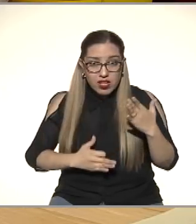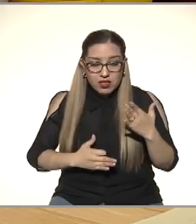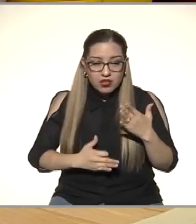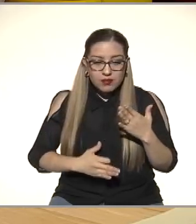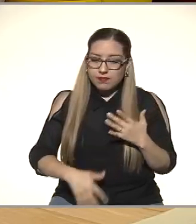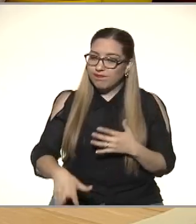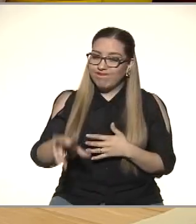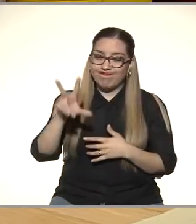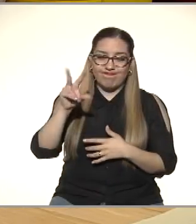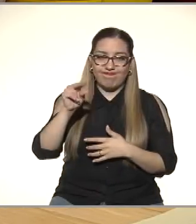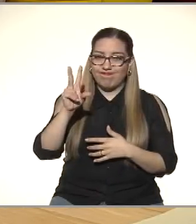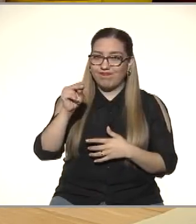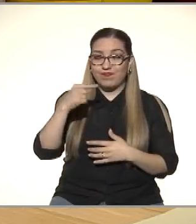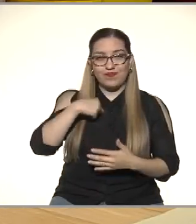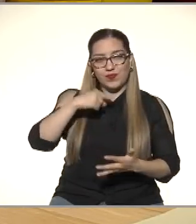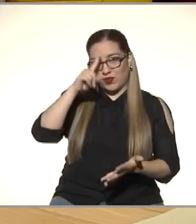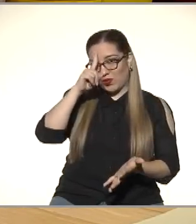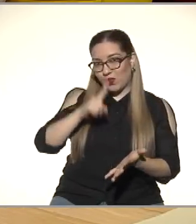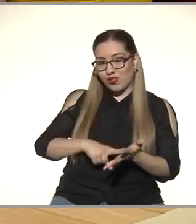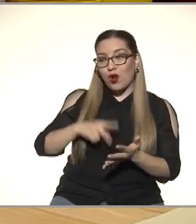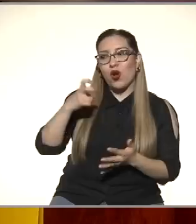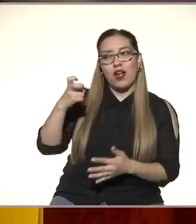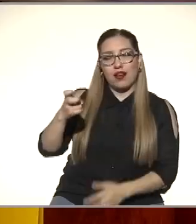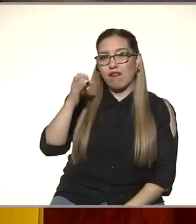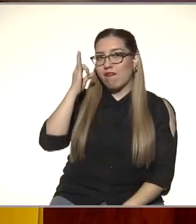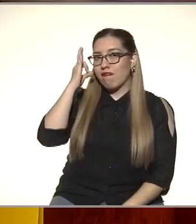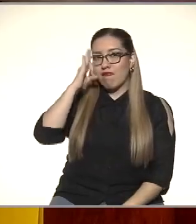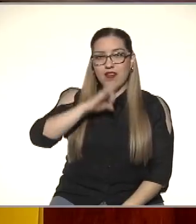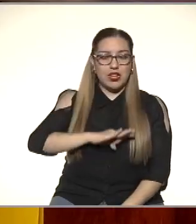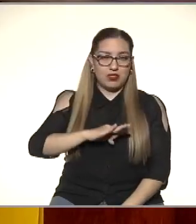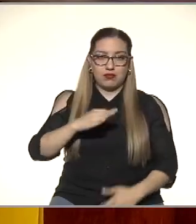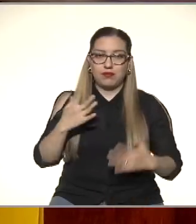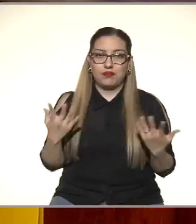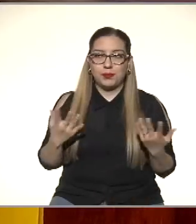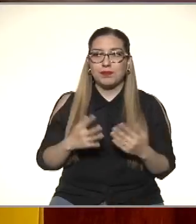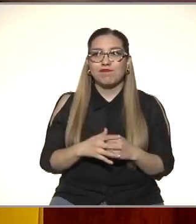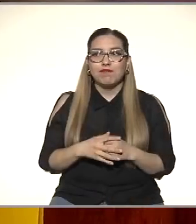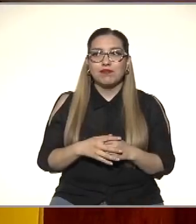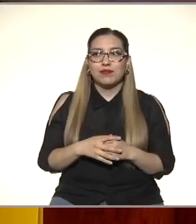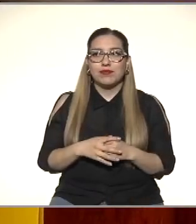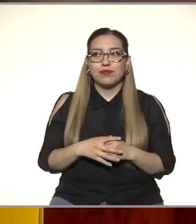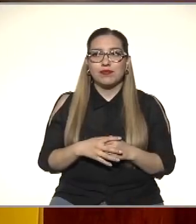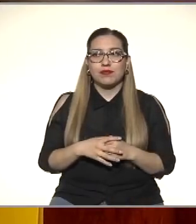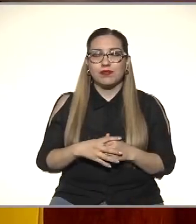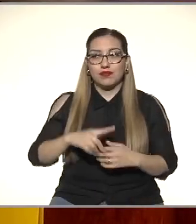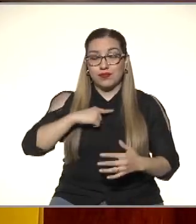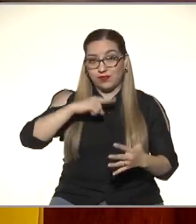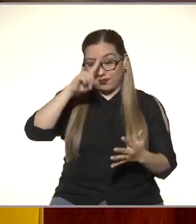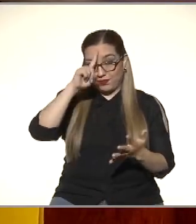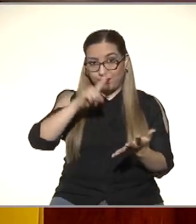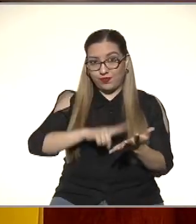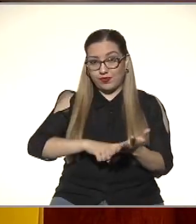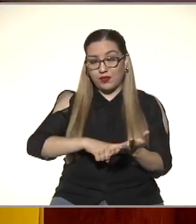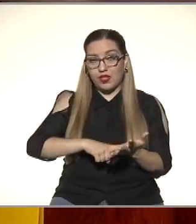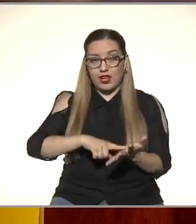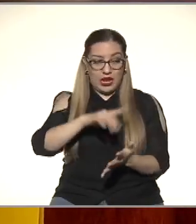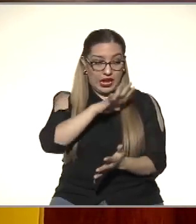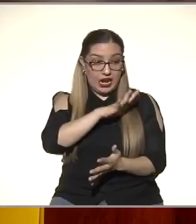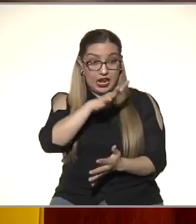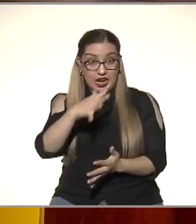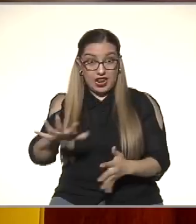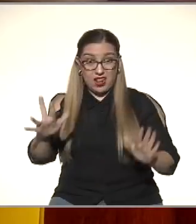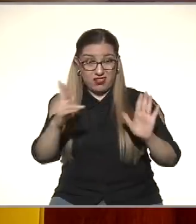yo creo que ese es uno de los mitos de la infidelidad, ¿no? Yo creo que, digamos, no se puede generalizar y nunca hay